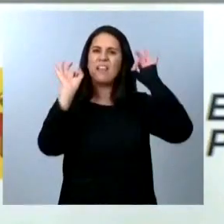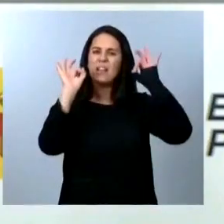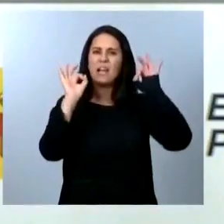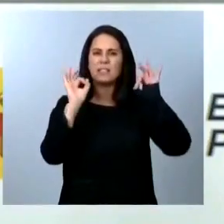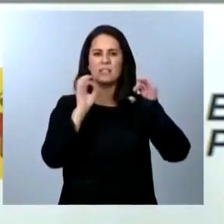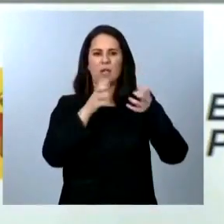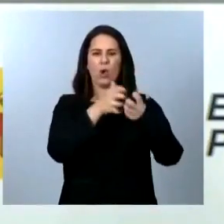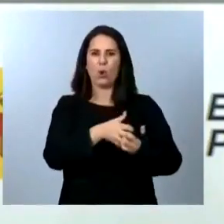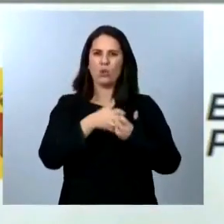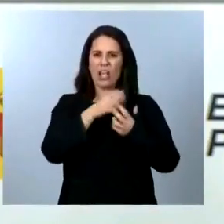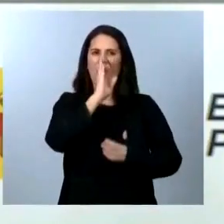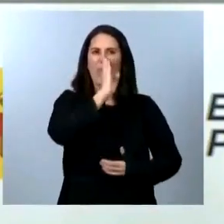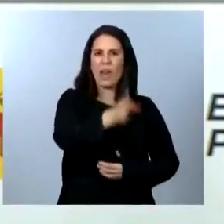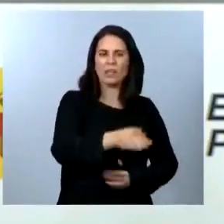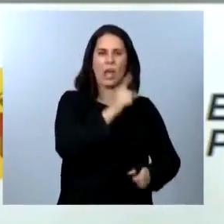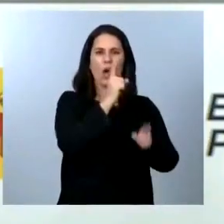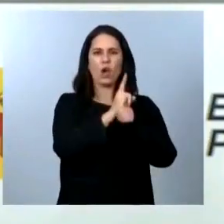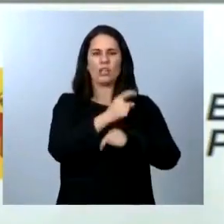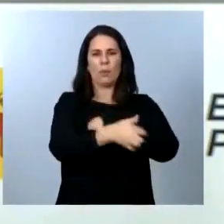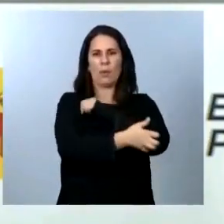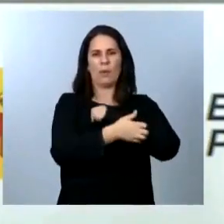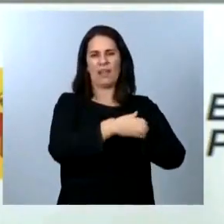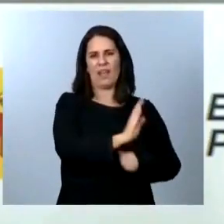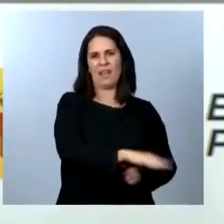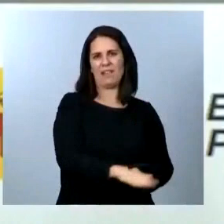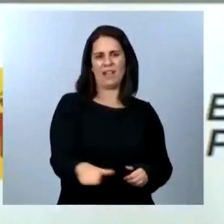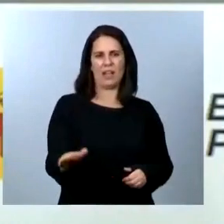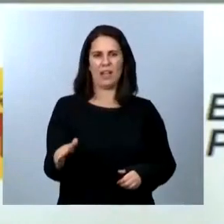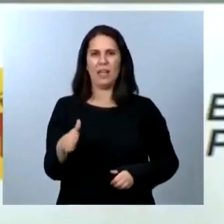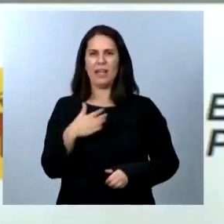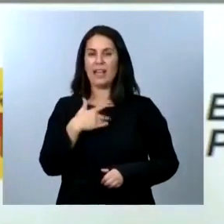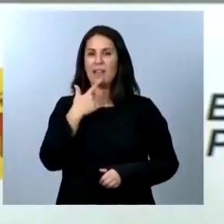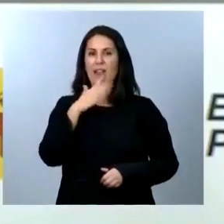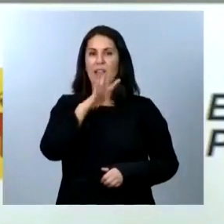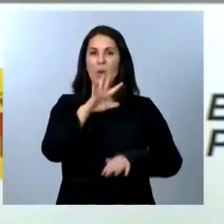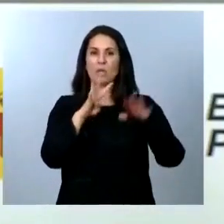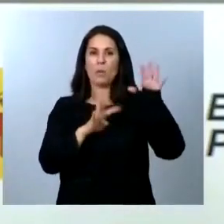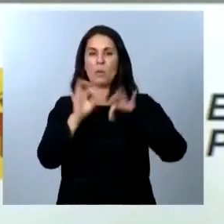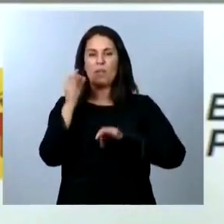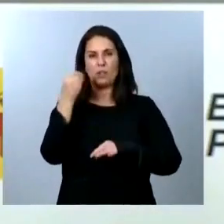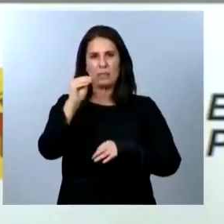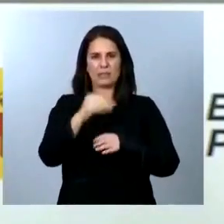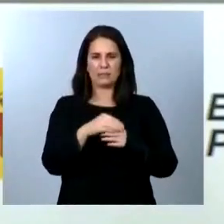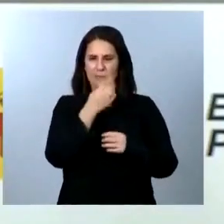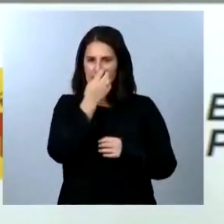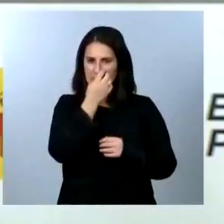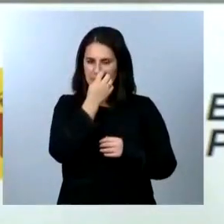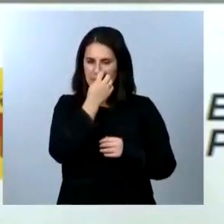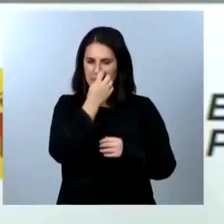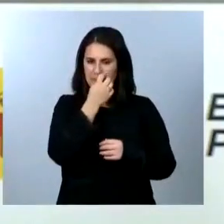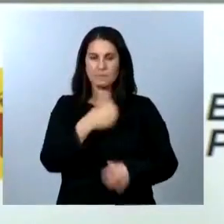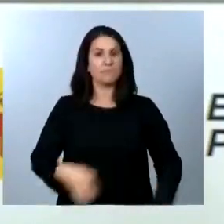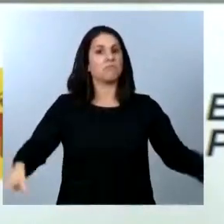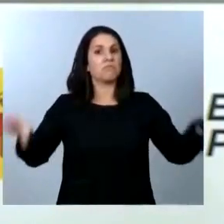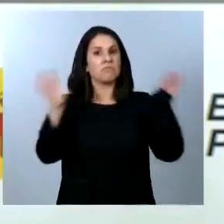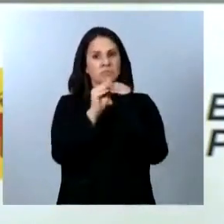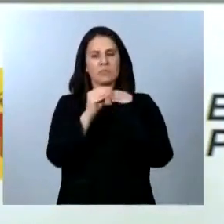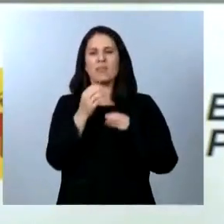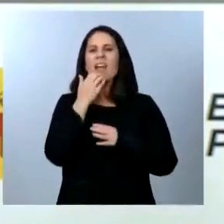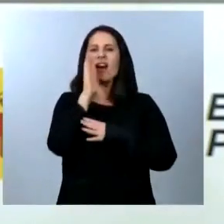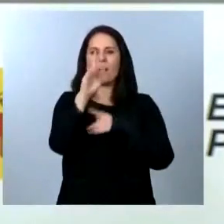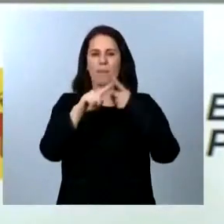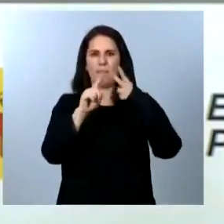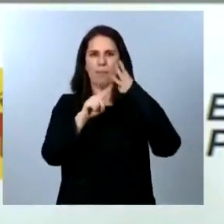directa contra la pobreza infantil, es decir, un aumento del 59%. En definitiva, estos son algunos ejemplos, creo que